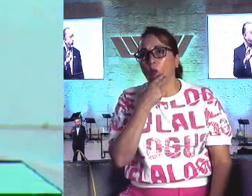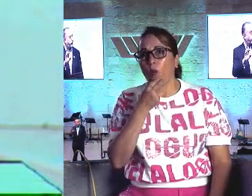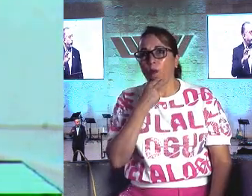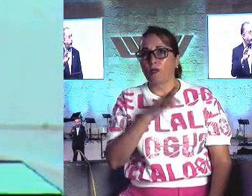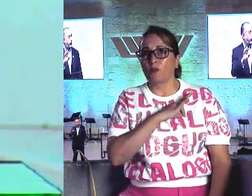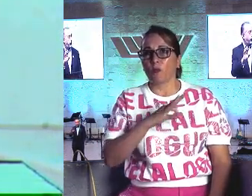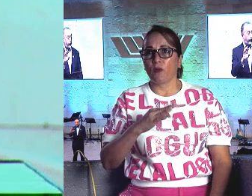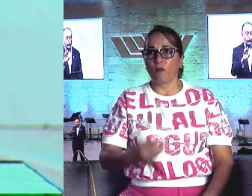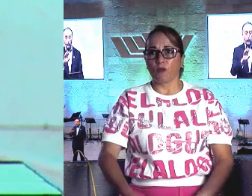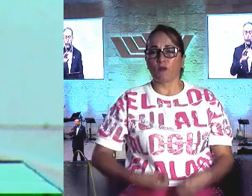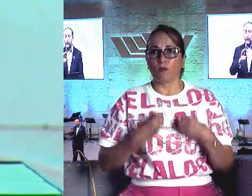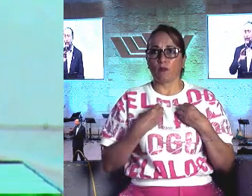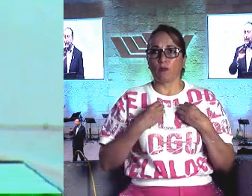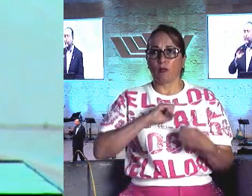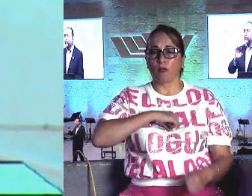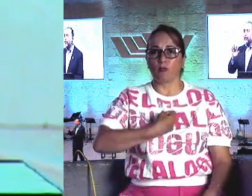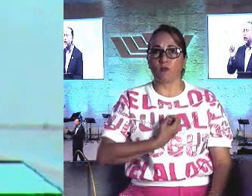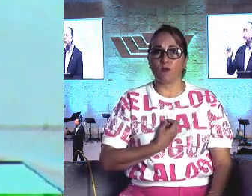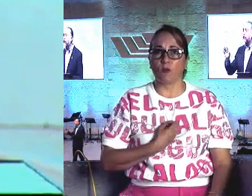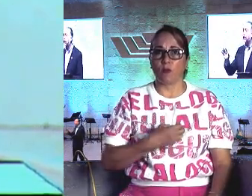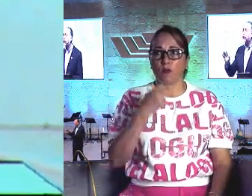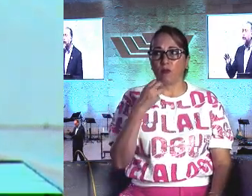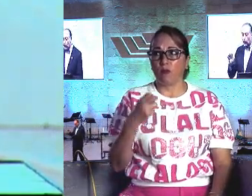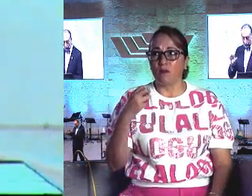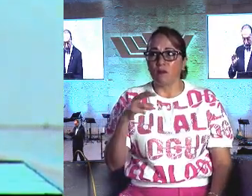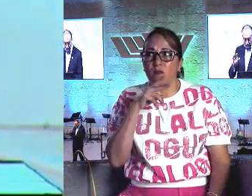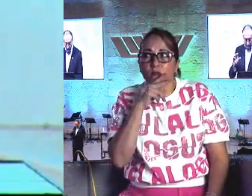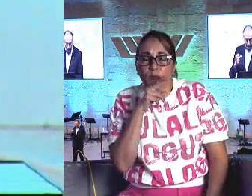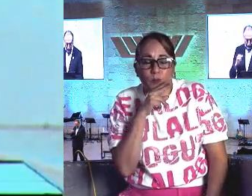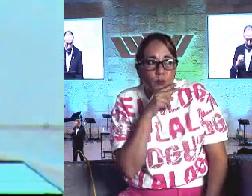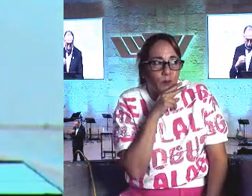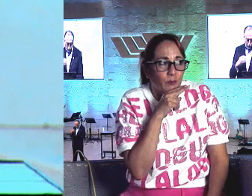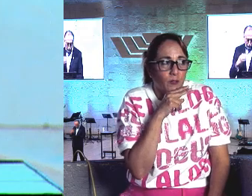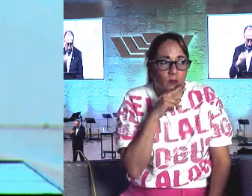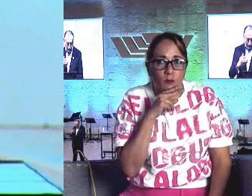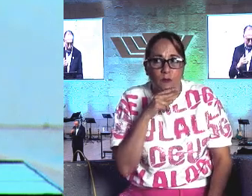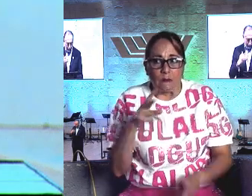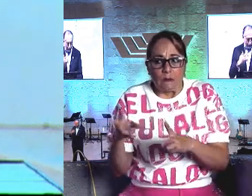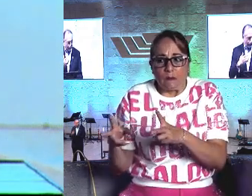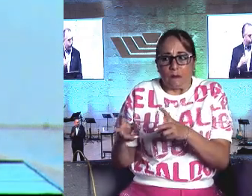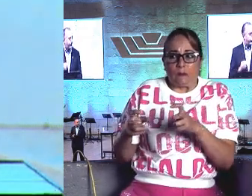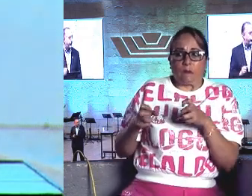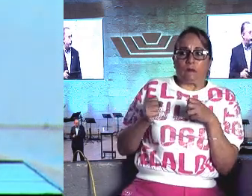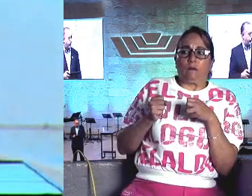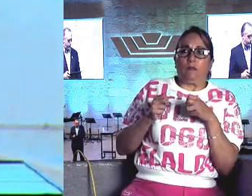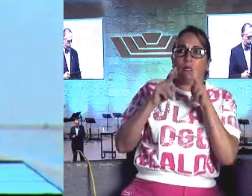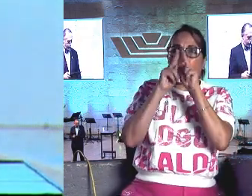mujeres, y que son parte de esas aflicciones que nos roban la paz?